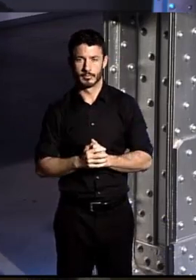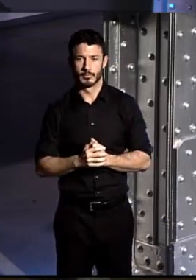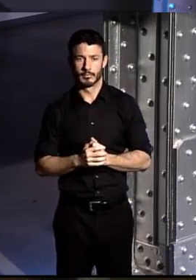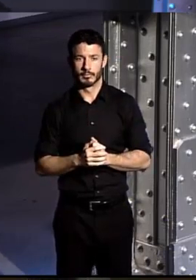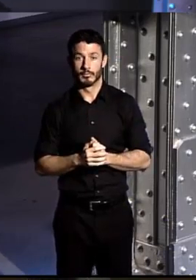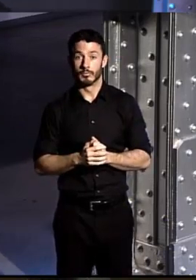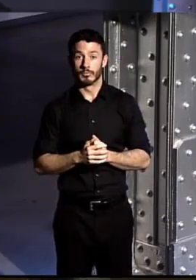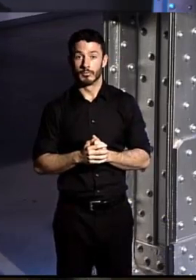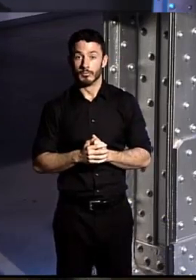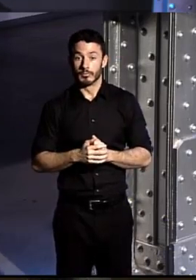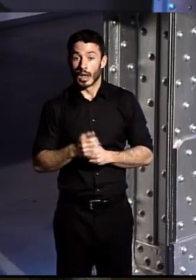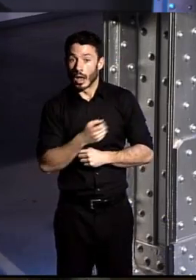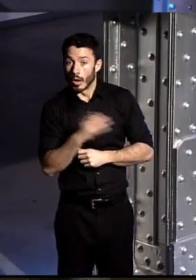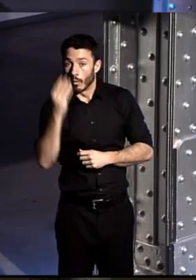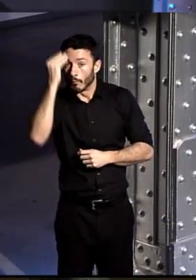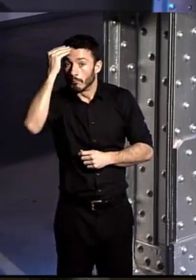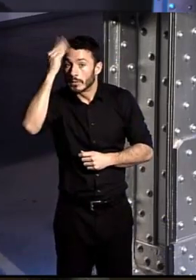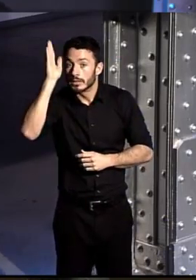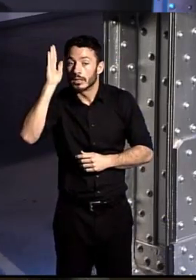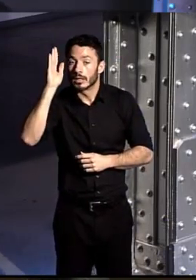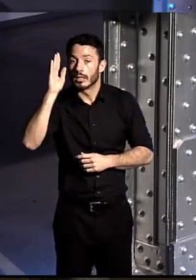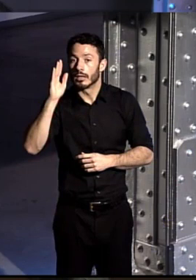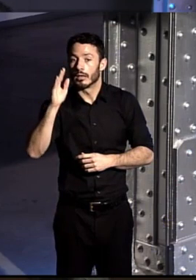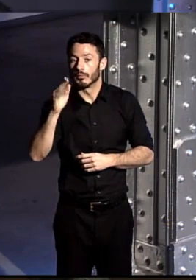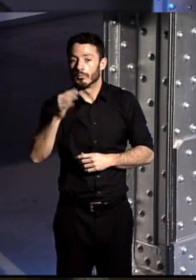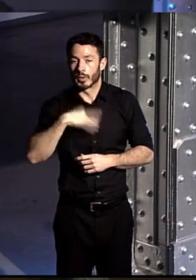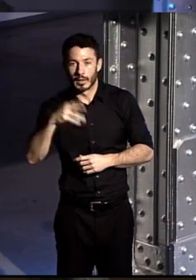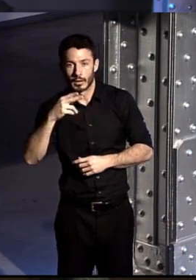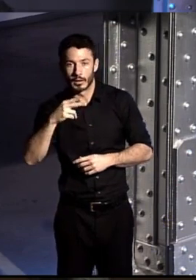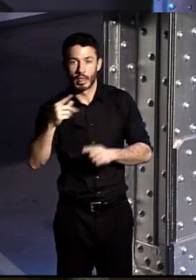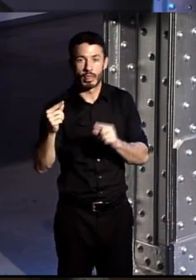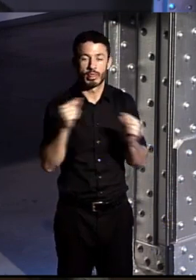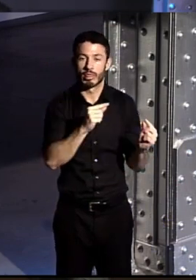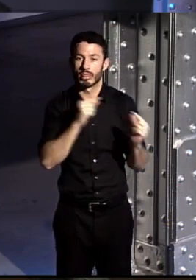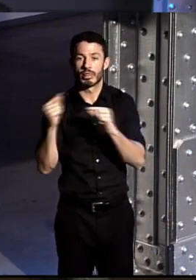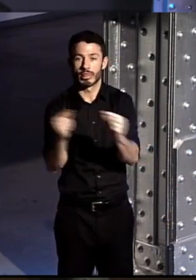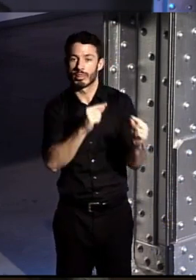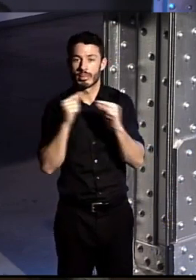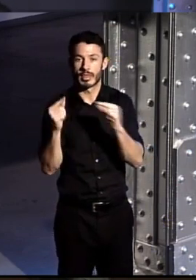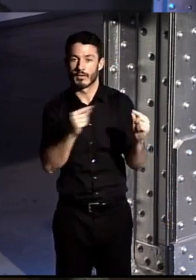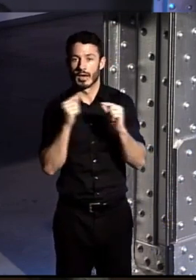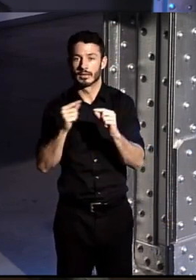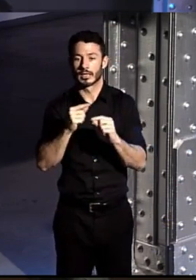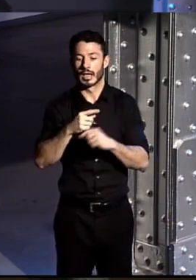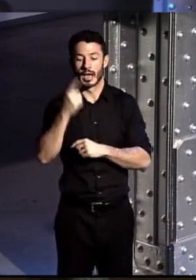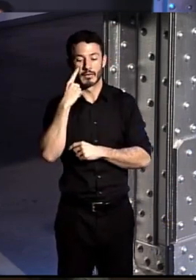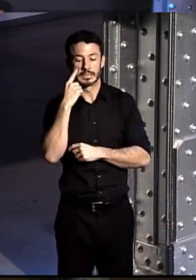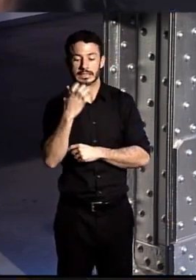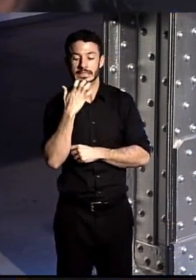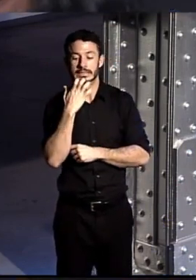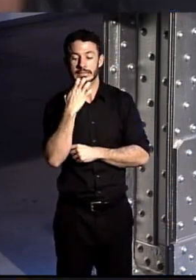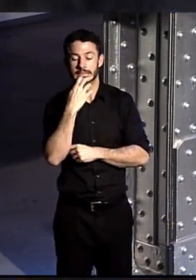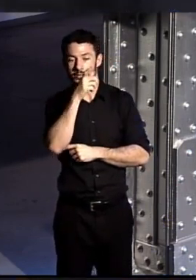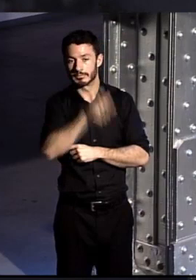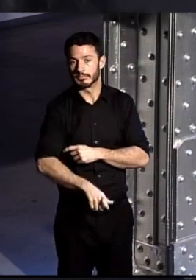no creo que a ninguno se le ocurriera pensar que pudiera ser interesante debatir sobre si Verne era misógino o no. Claro. Efectivamente. Claro, o sea, es